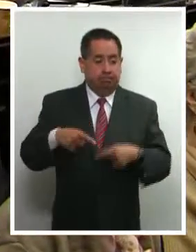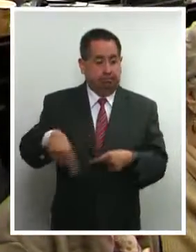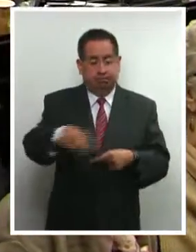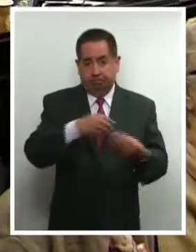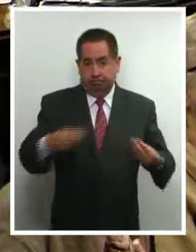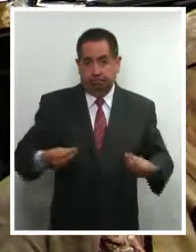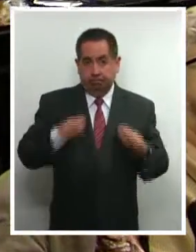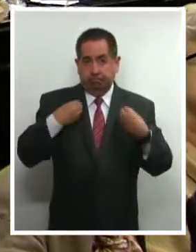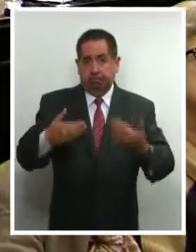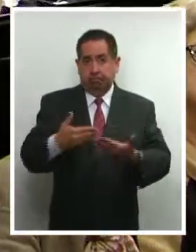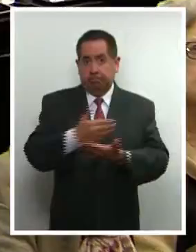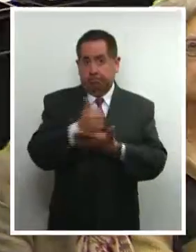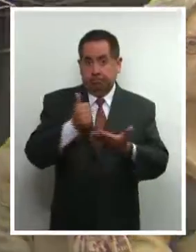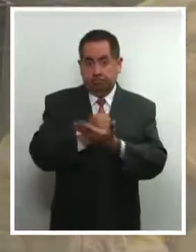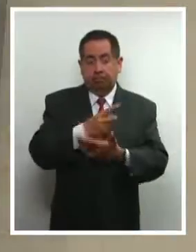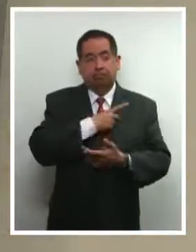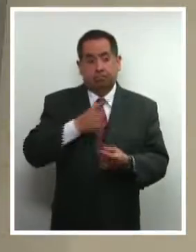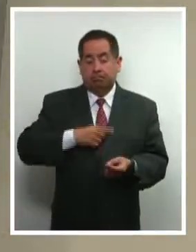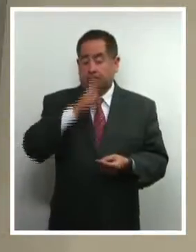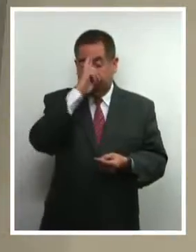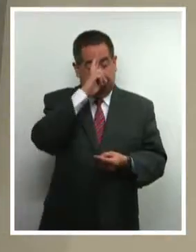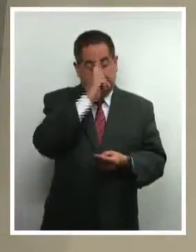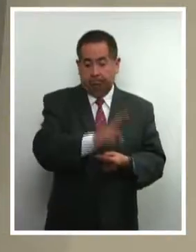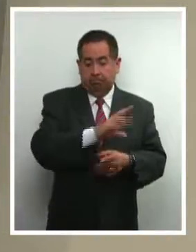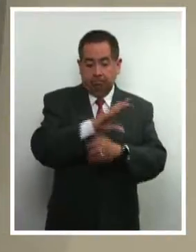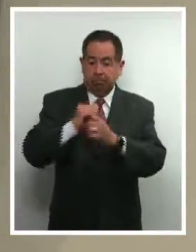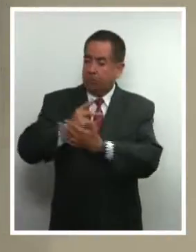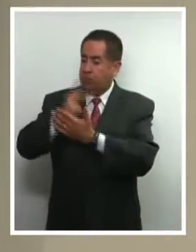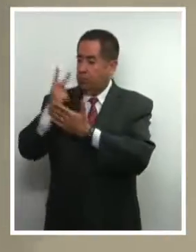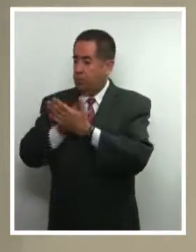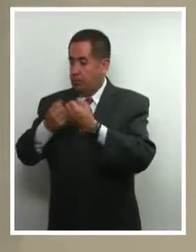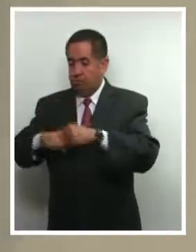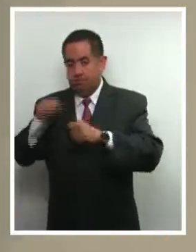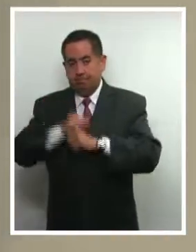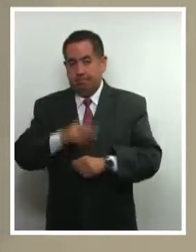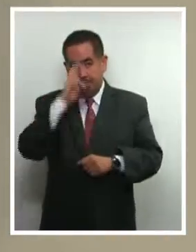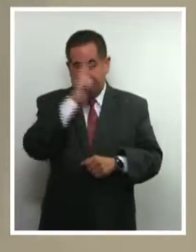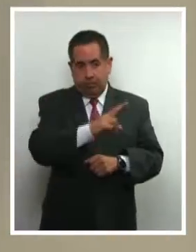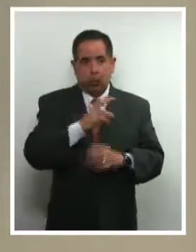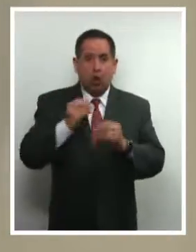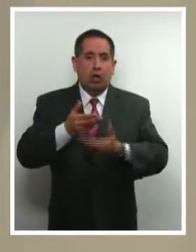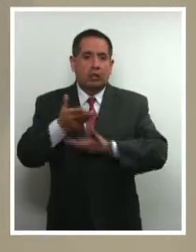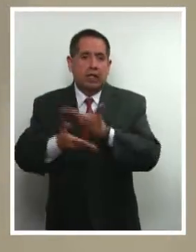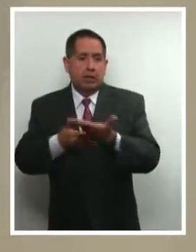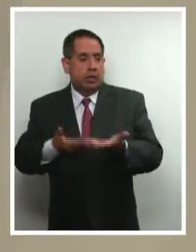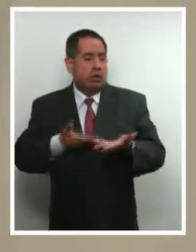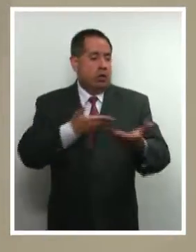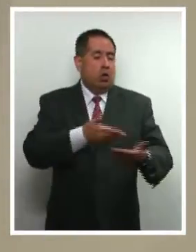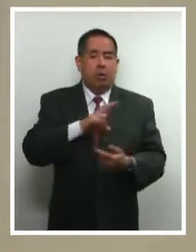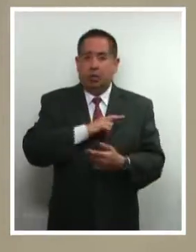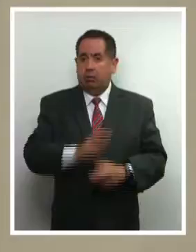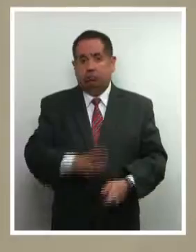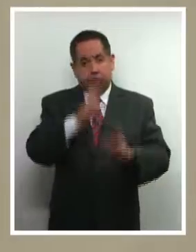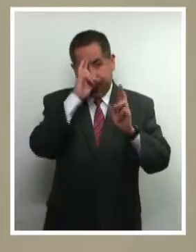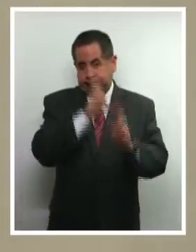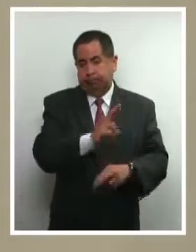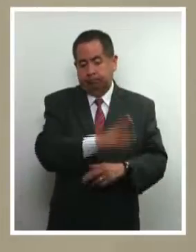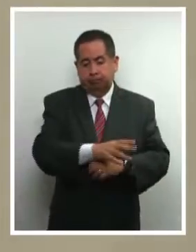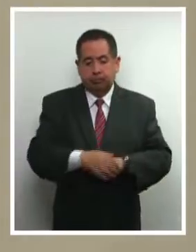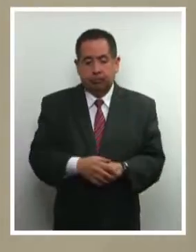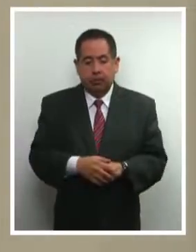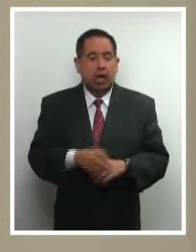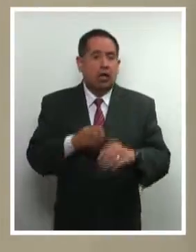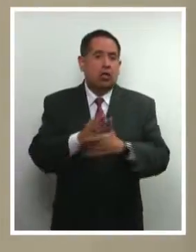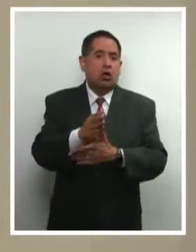y trato igualitario en todos los programas sociales, así como servicios públicos y privados. Para el acceso a los